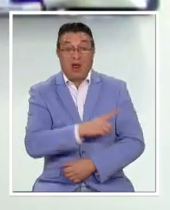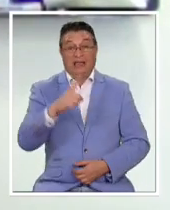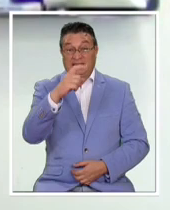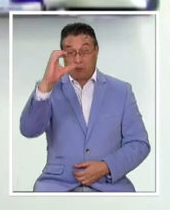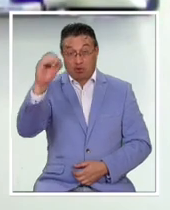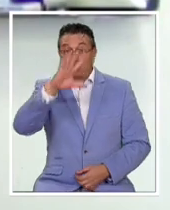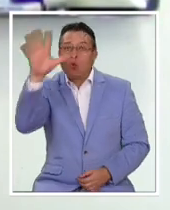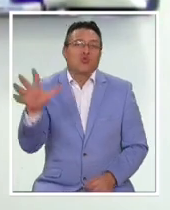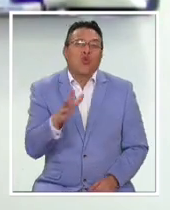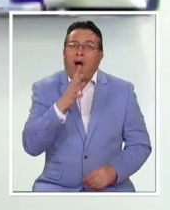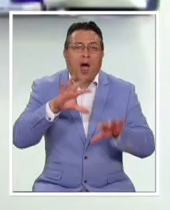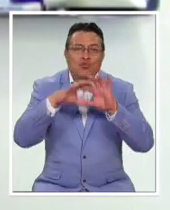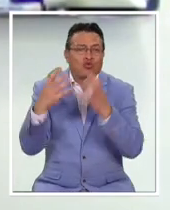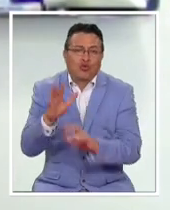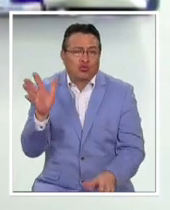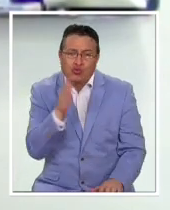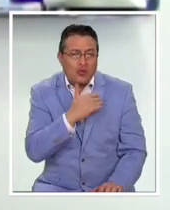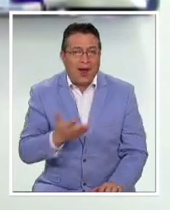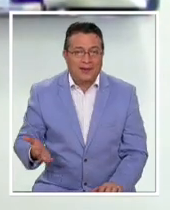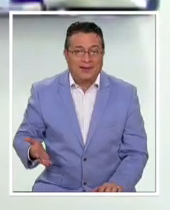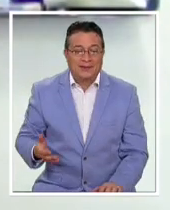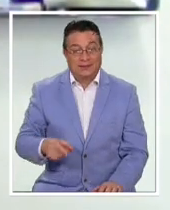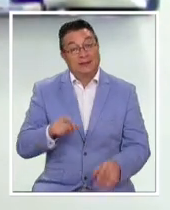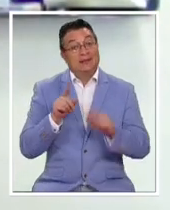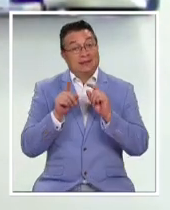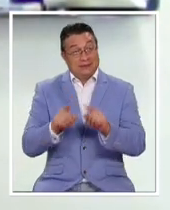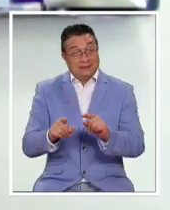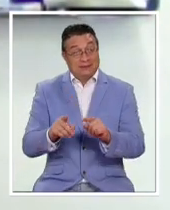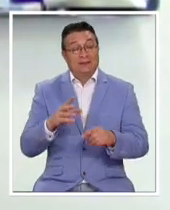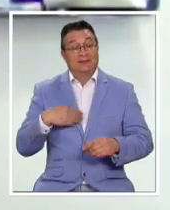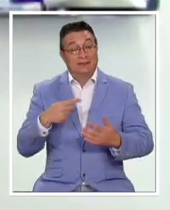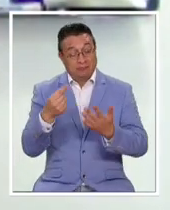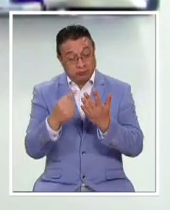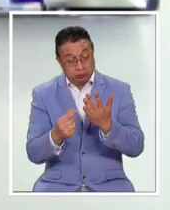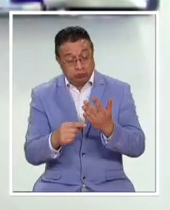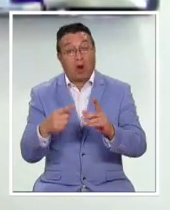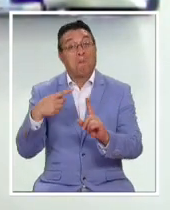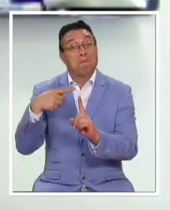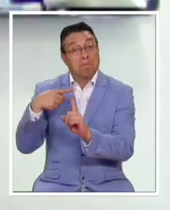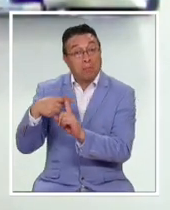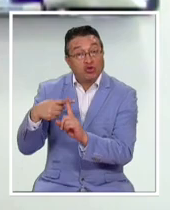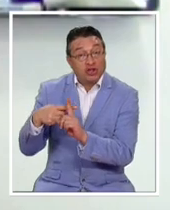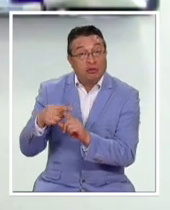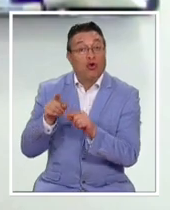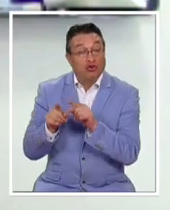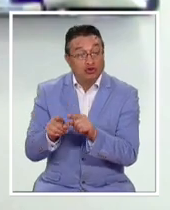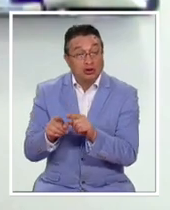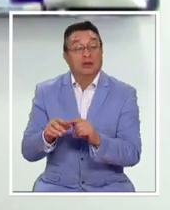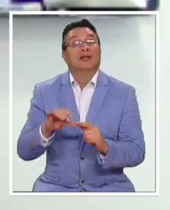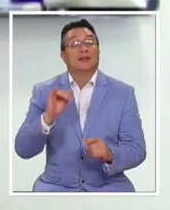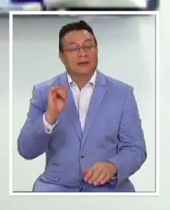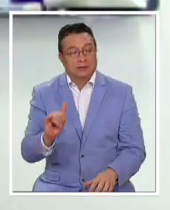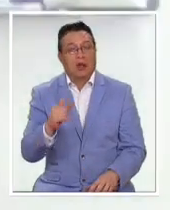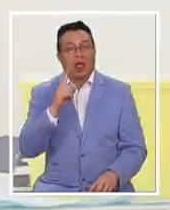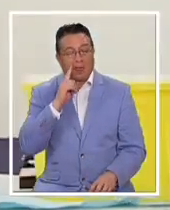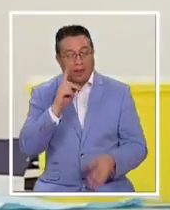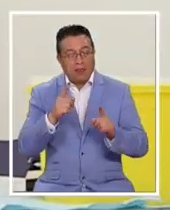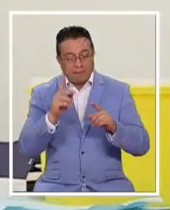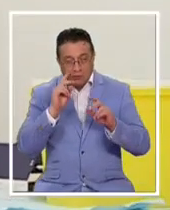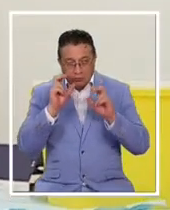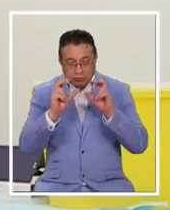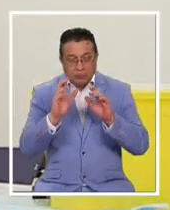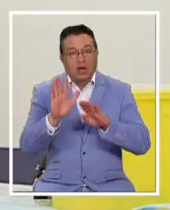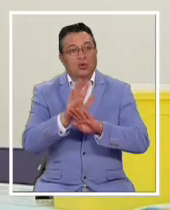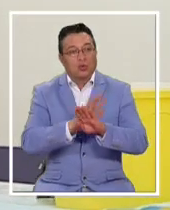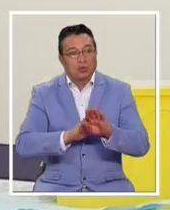100%. Y por eso es que hay que insistir que si bien estos resultados son muy positivos, tenemos que tomarlos con cautela.